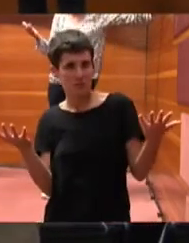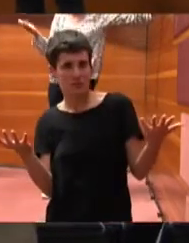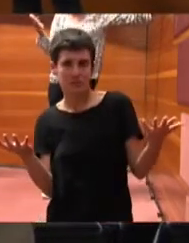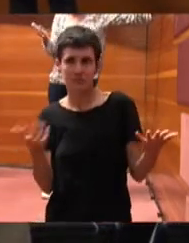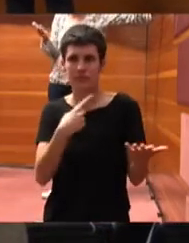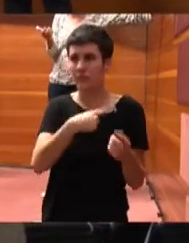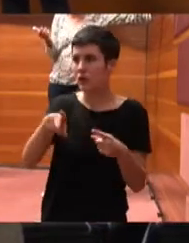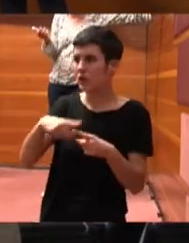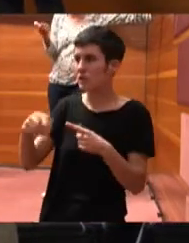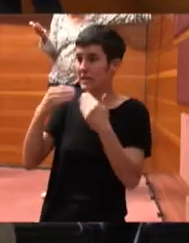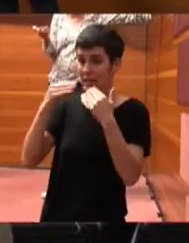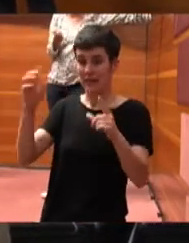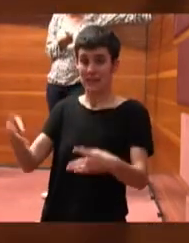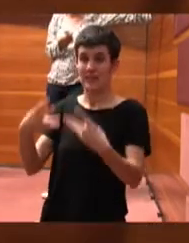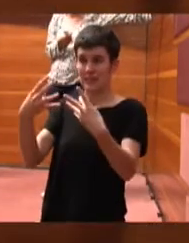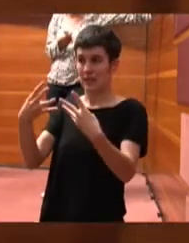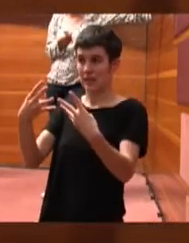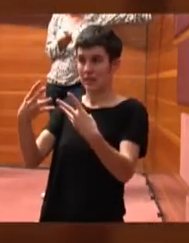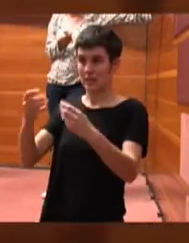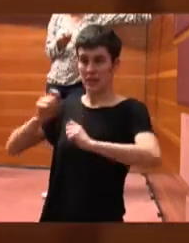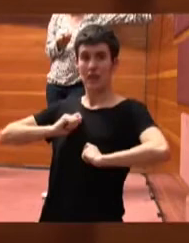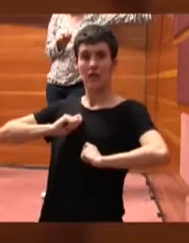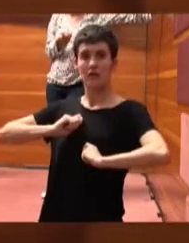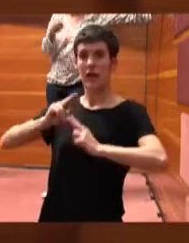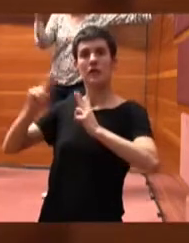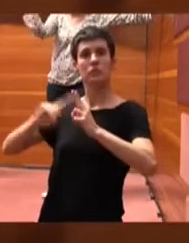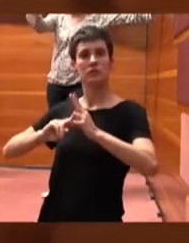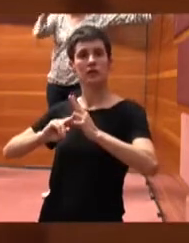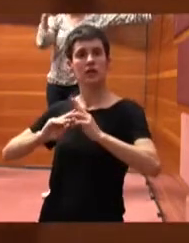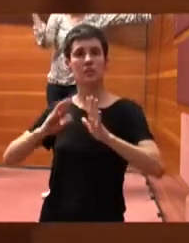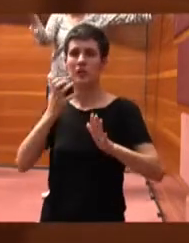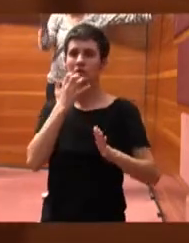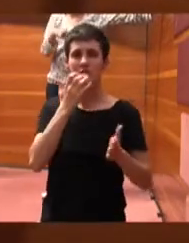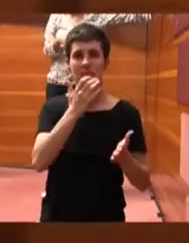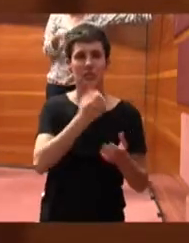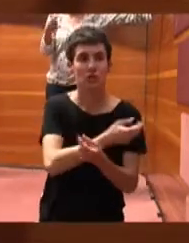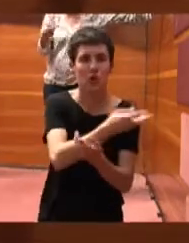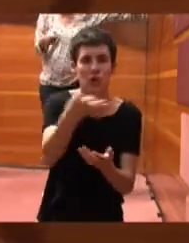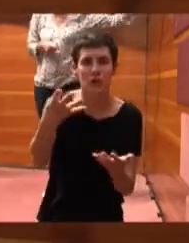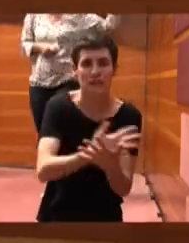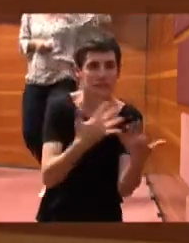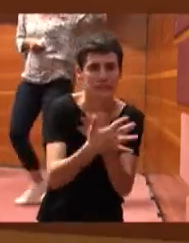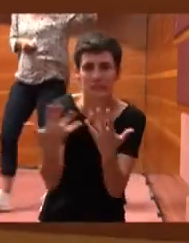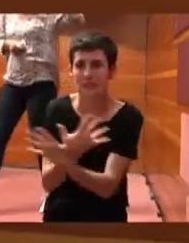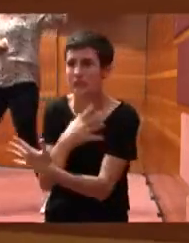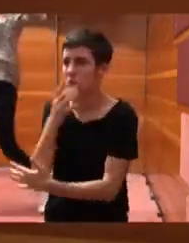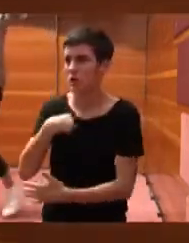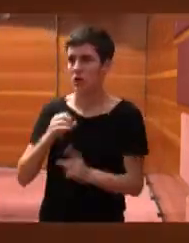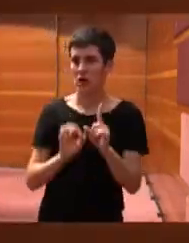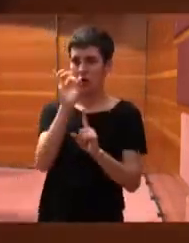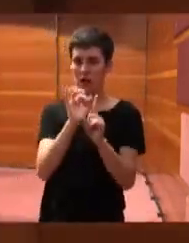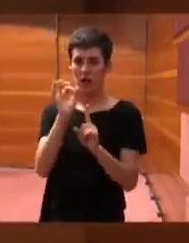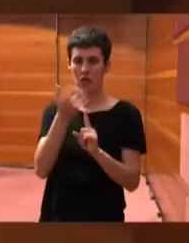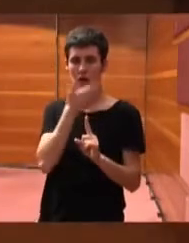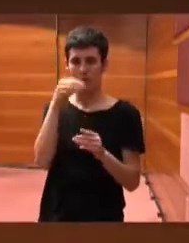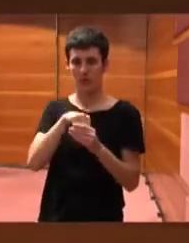Hay cosas que gracias al Internet de las cosas te lo están diciendo. Vale, pero si cruzamos todo lo demás, porque a qué grados pongo la